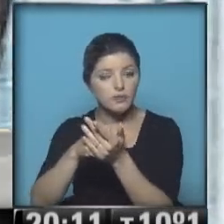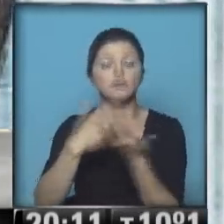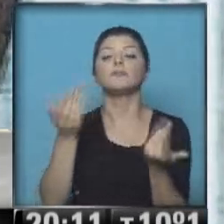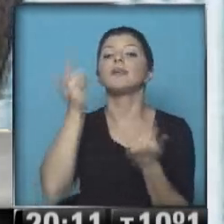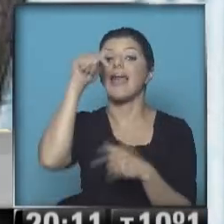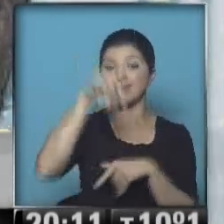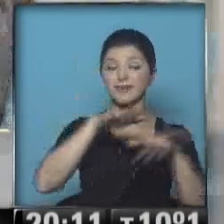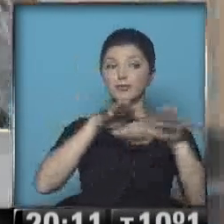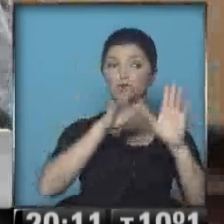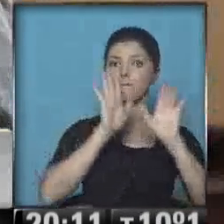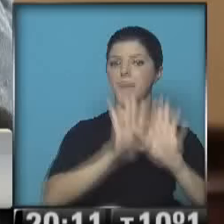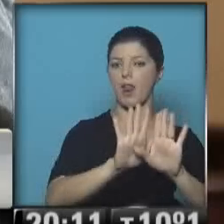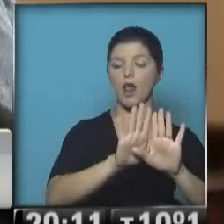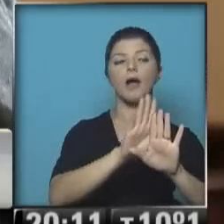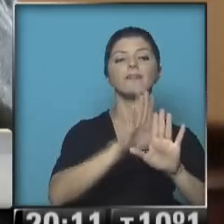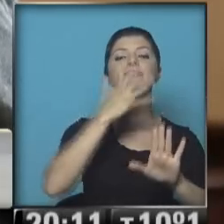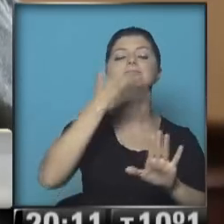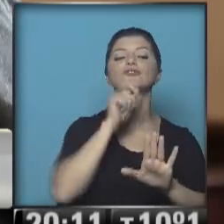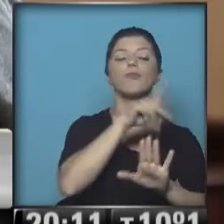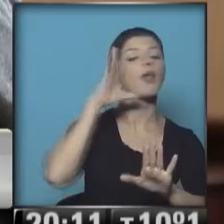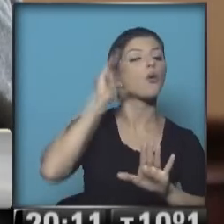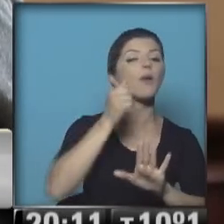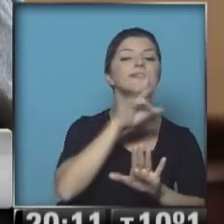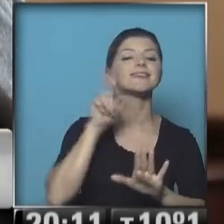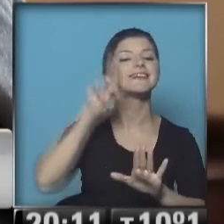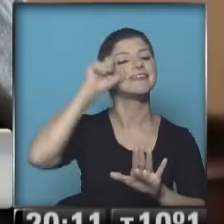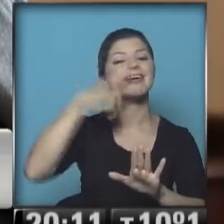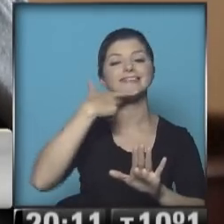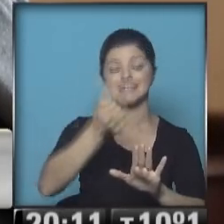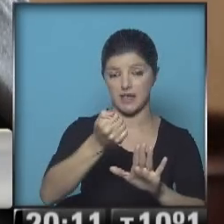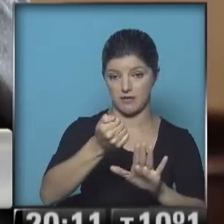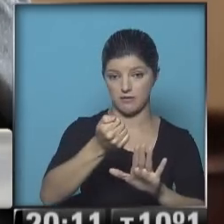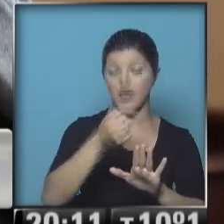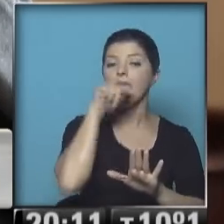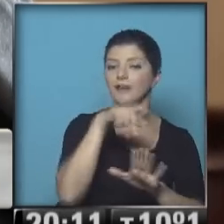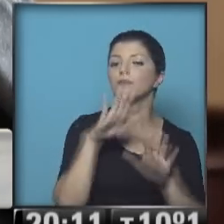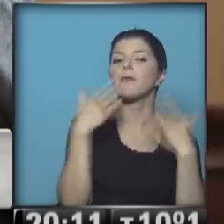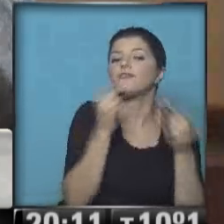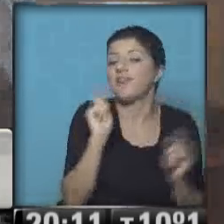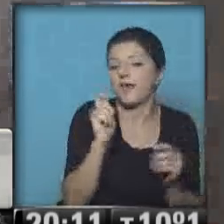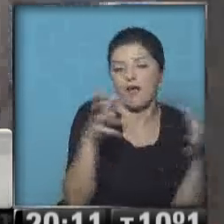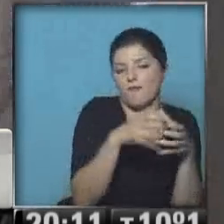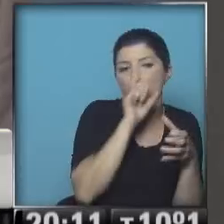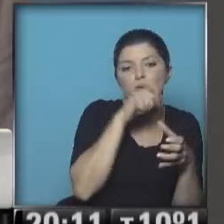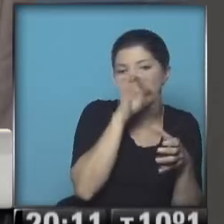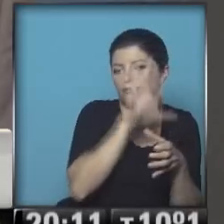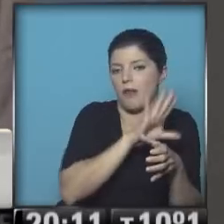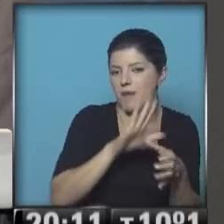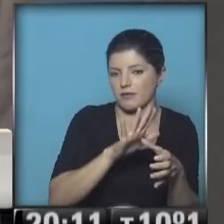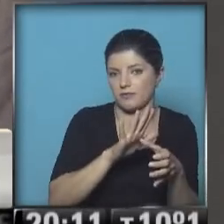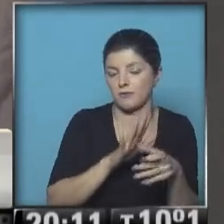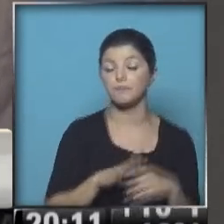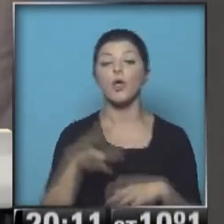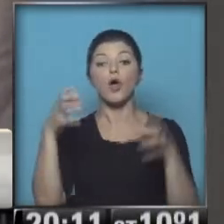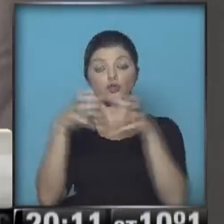fue congelada por orden del juez norteamericano Thomas Griesa, decisión que beneficia a los fondos buitre. Grupos de inversores